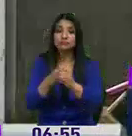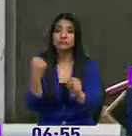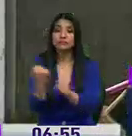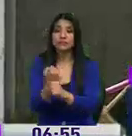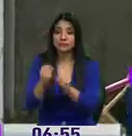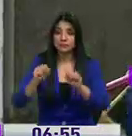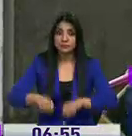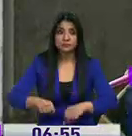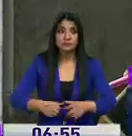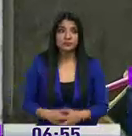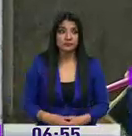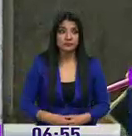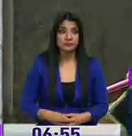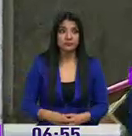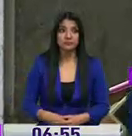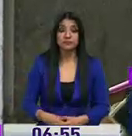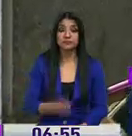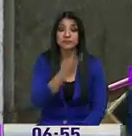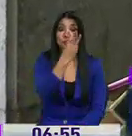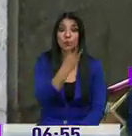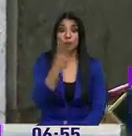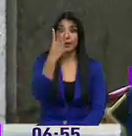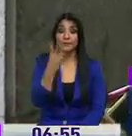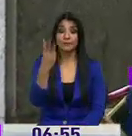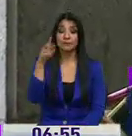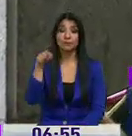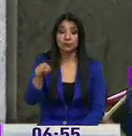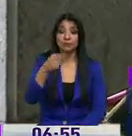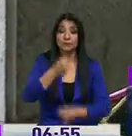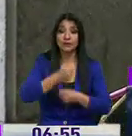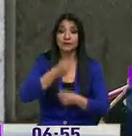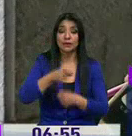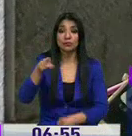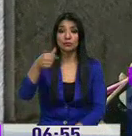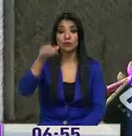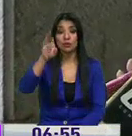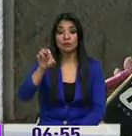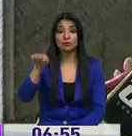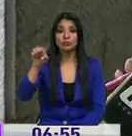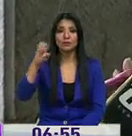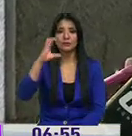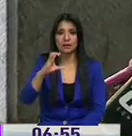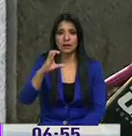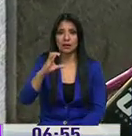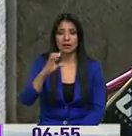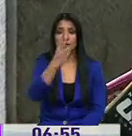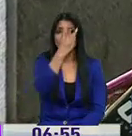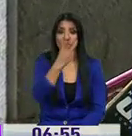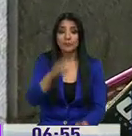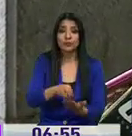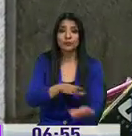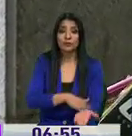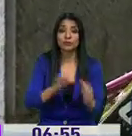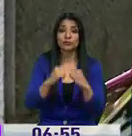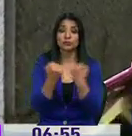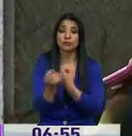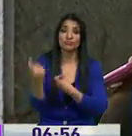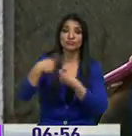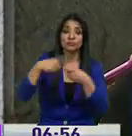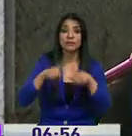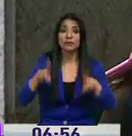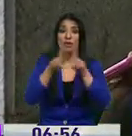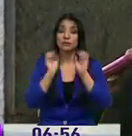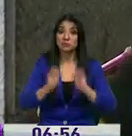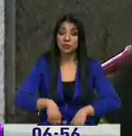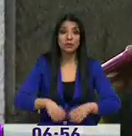pueden postularse a través de nuestra página web www cuánto trabajo punto 2 punto s en la plataforma de proyectos sociales de inscribir sus datos